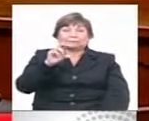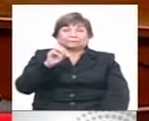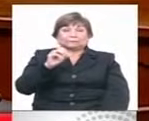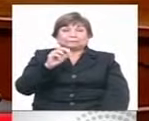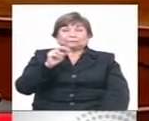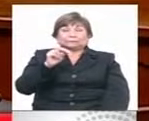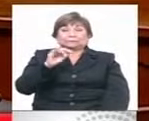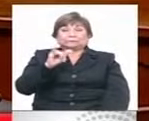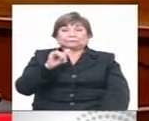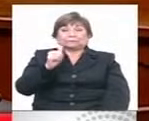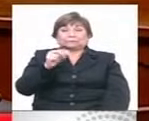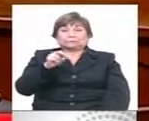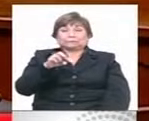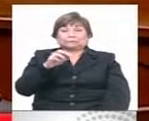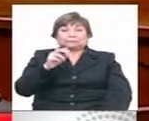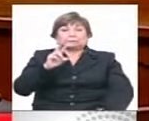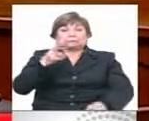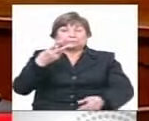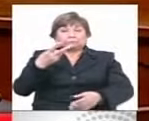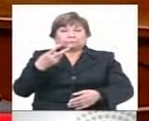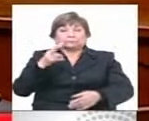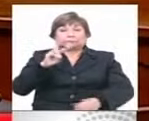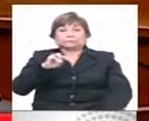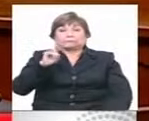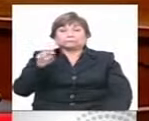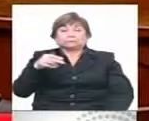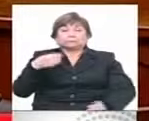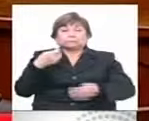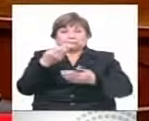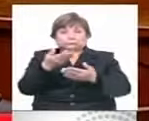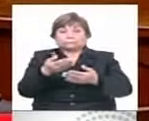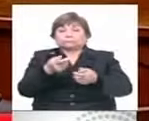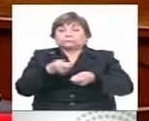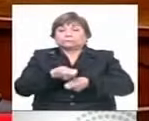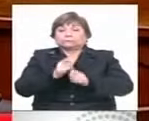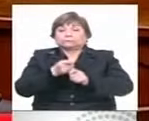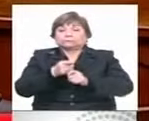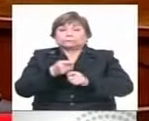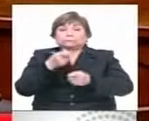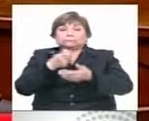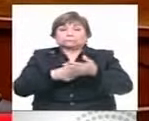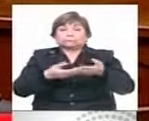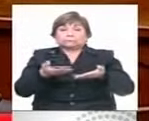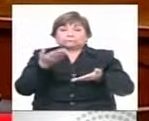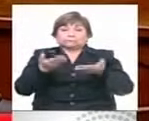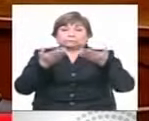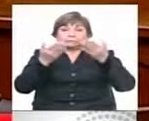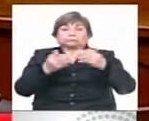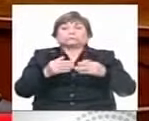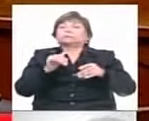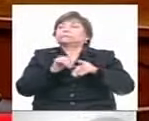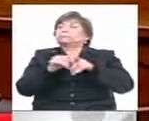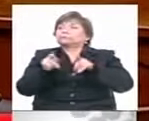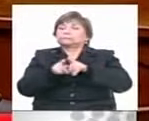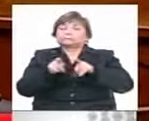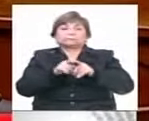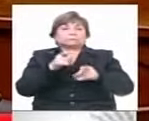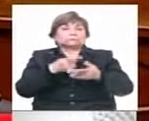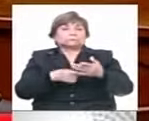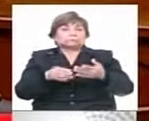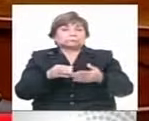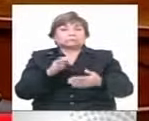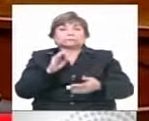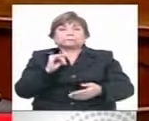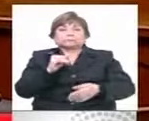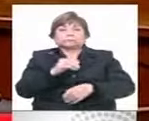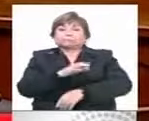la posibilidad de un segundo bono en el año 2022 si el aumento de precios se mantiene y las condiciones fiscales así